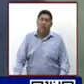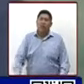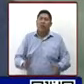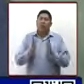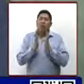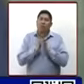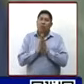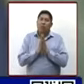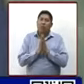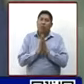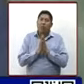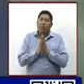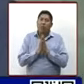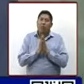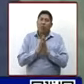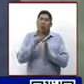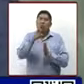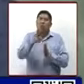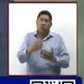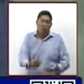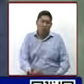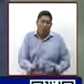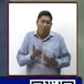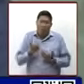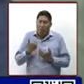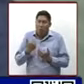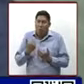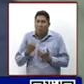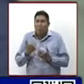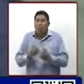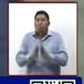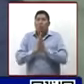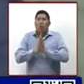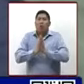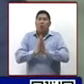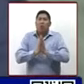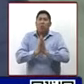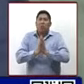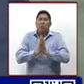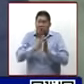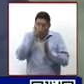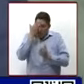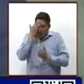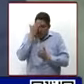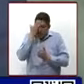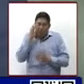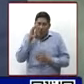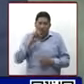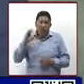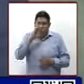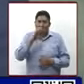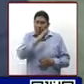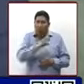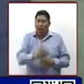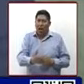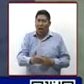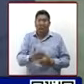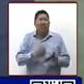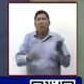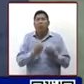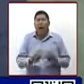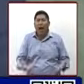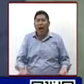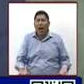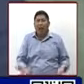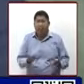Señor, por favor, por favor. Usted sabe que lo estoy buscando. ¿Qué más quiere